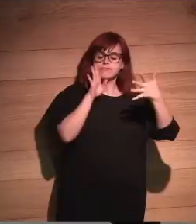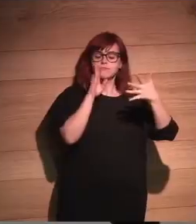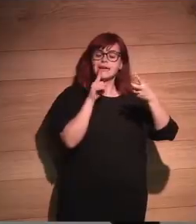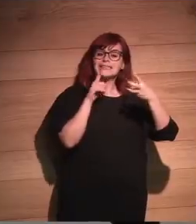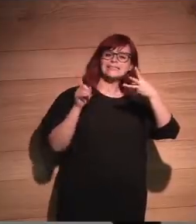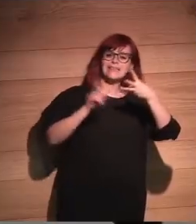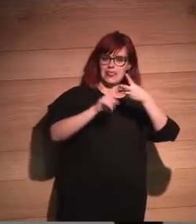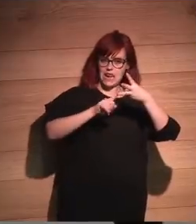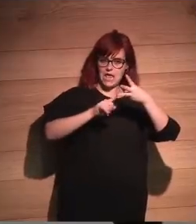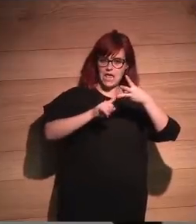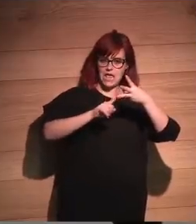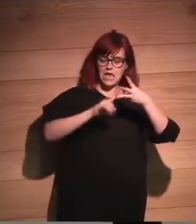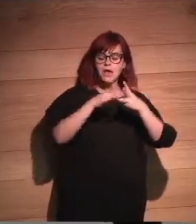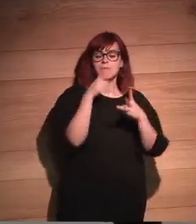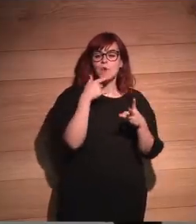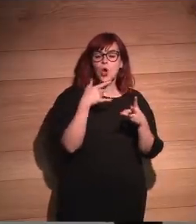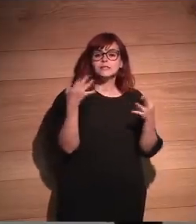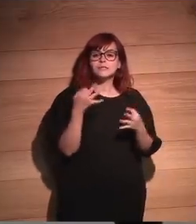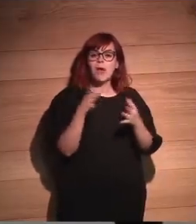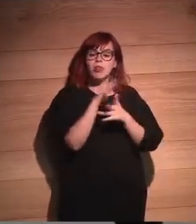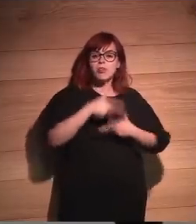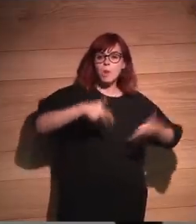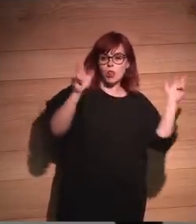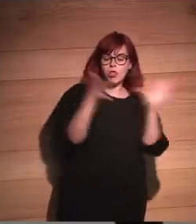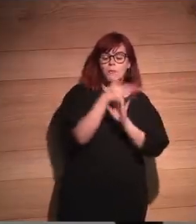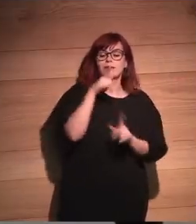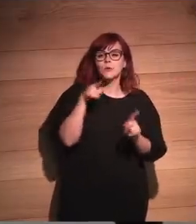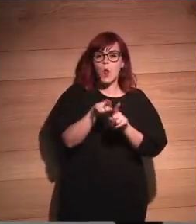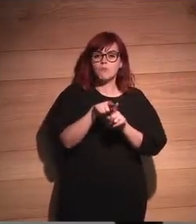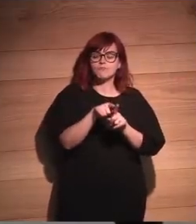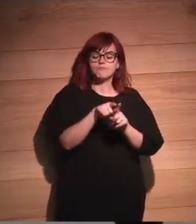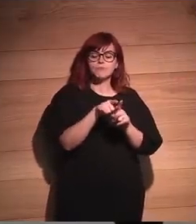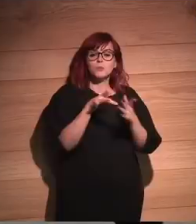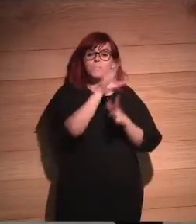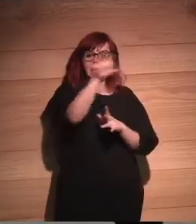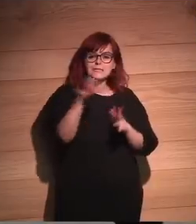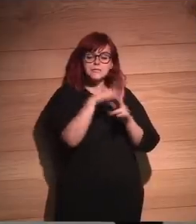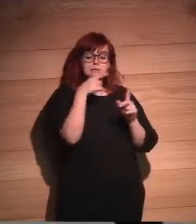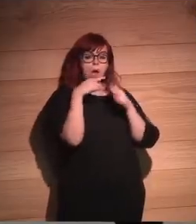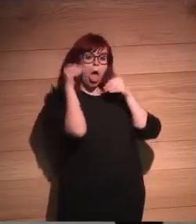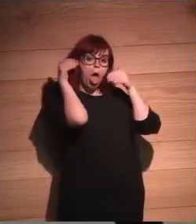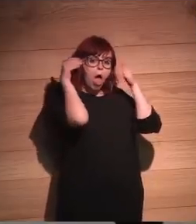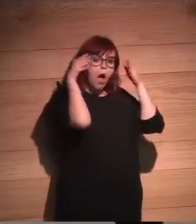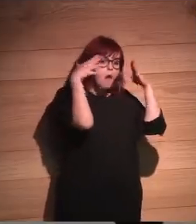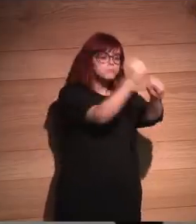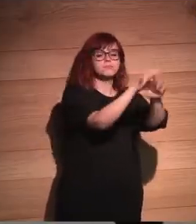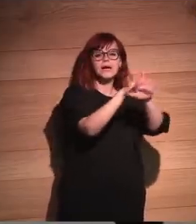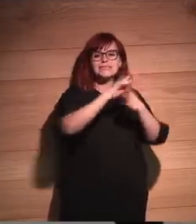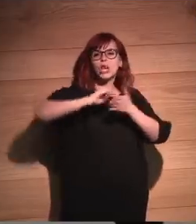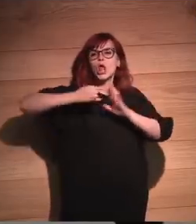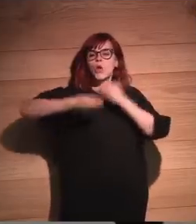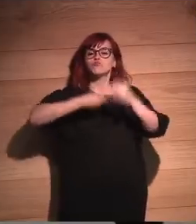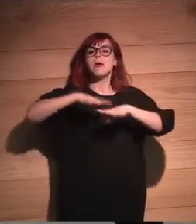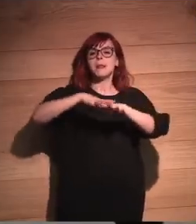a los países democráticos cuando alguien les pone el punto de mira en él. ¿Y qué utilizan de tecnología aquí?